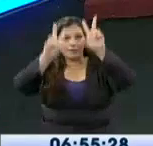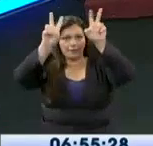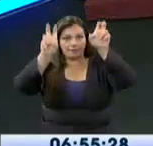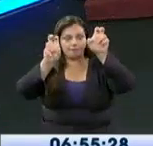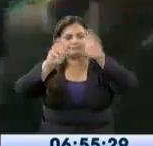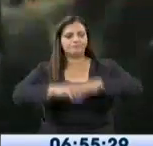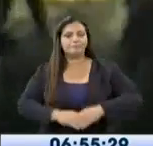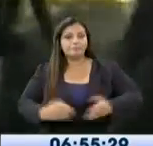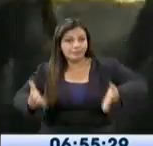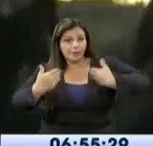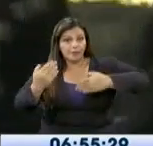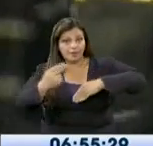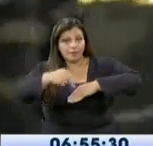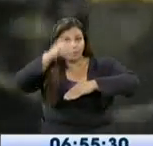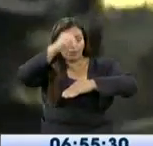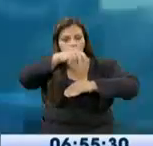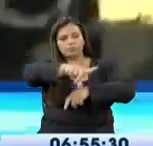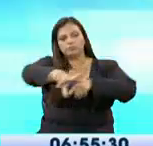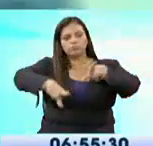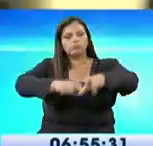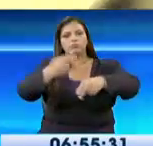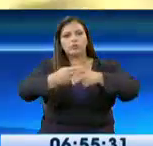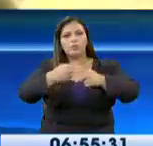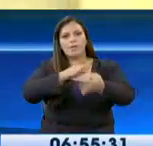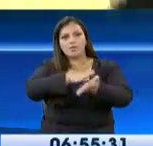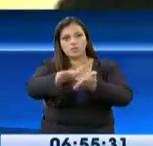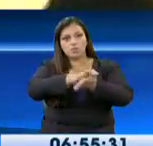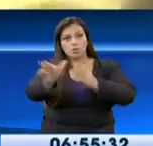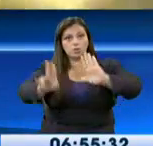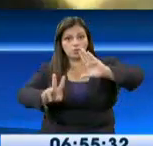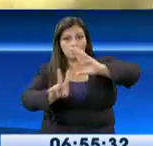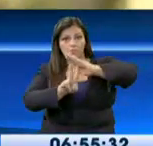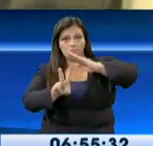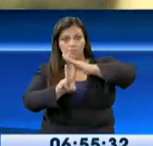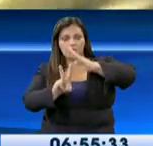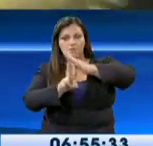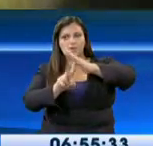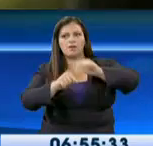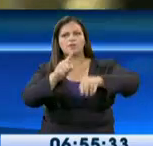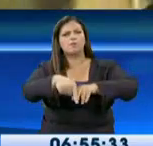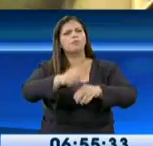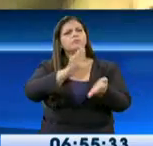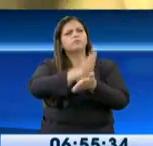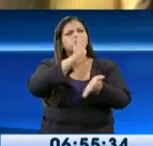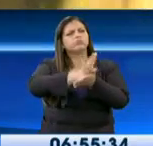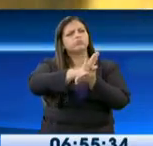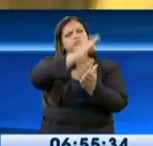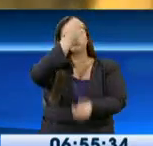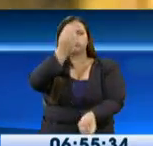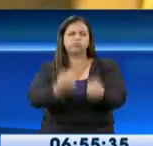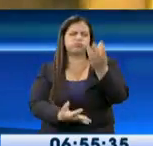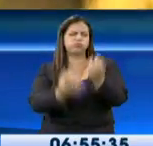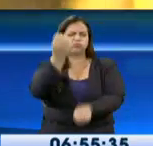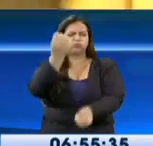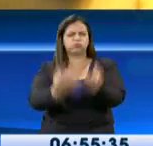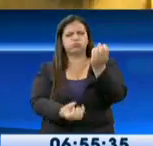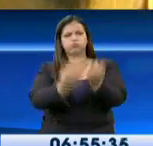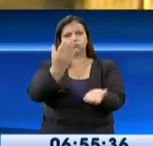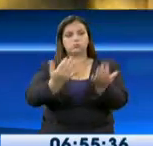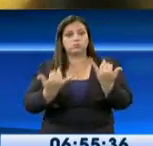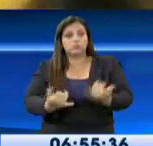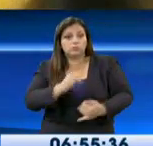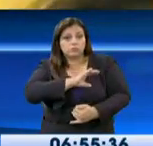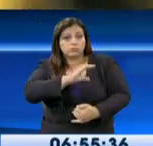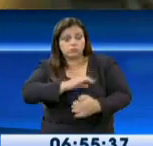La policía y el cuerpo de bomberos investigan causas del incendio en un colegio del sector Socio Vivienda, mientras que